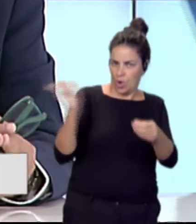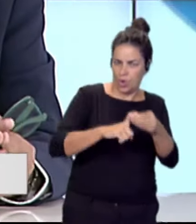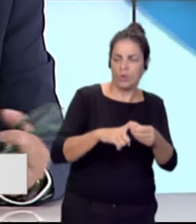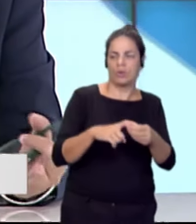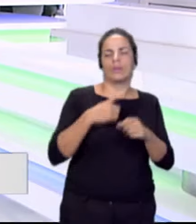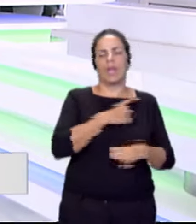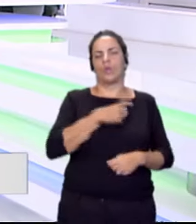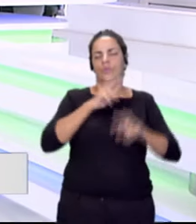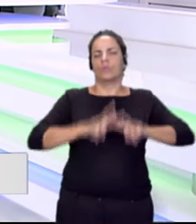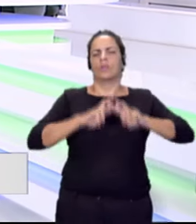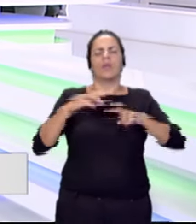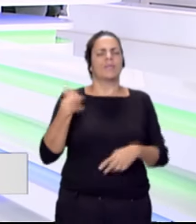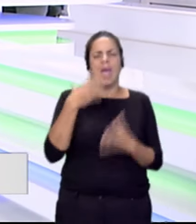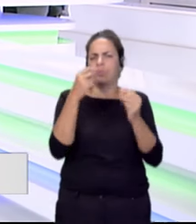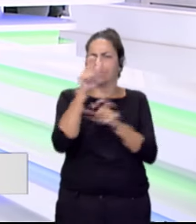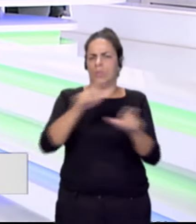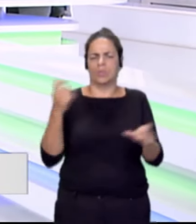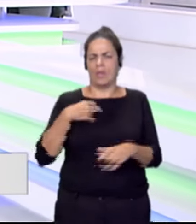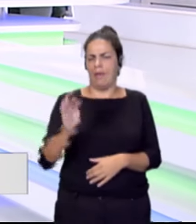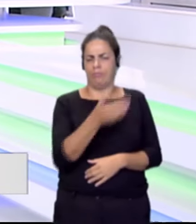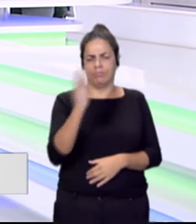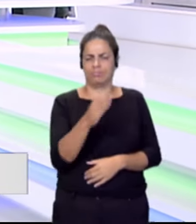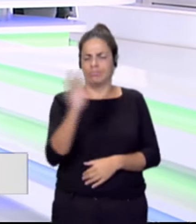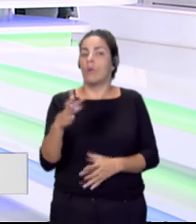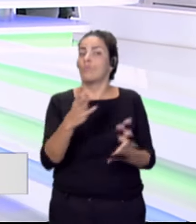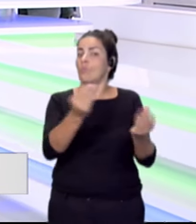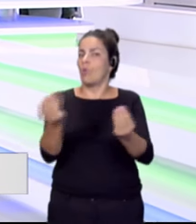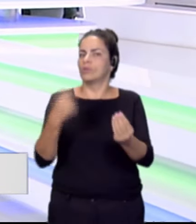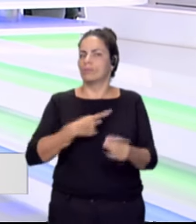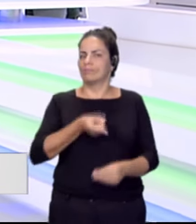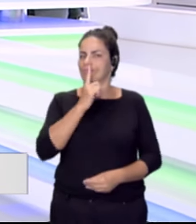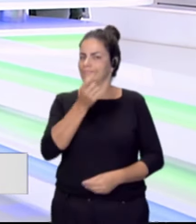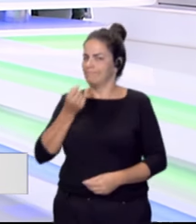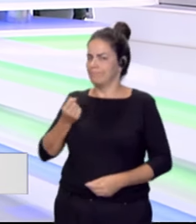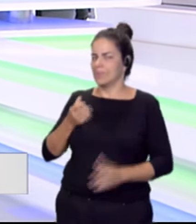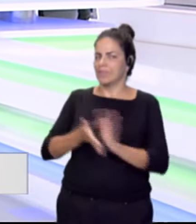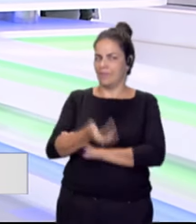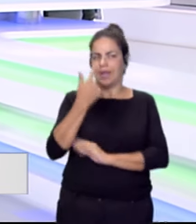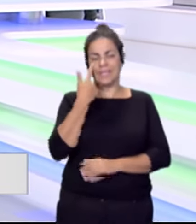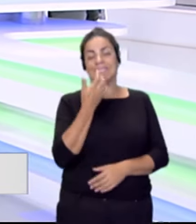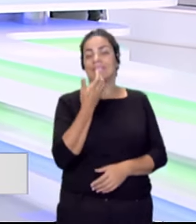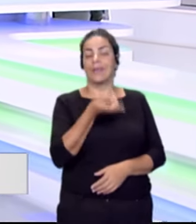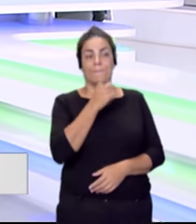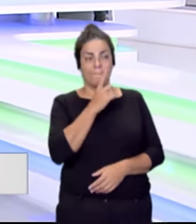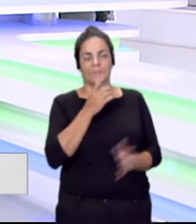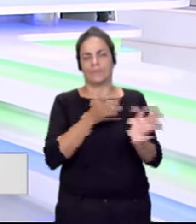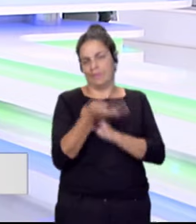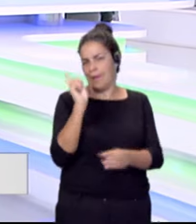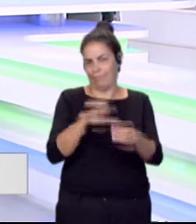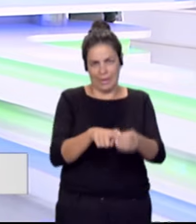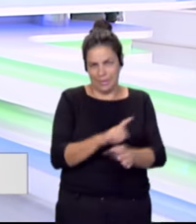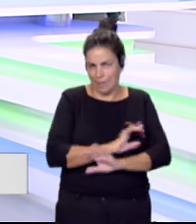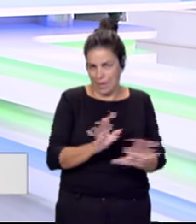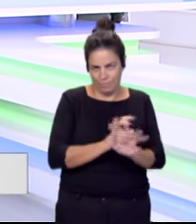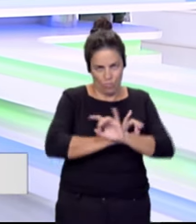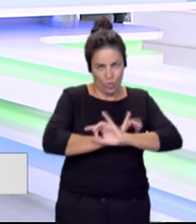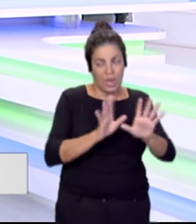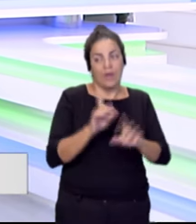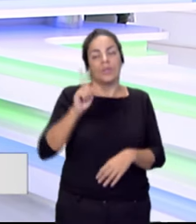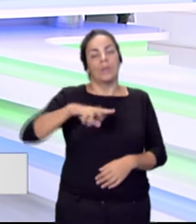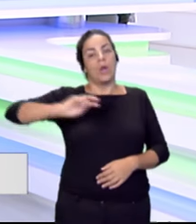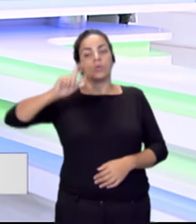de ellos no han querido declarar, y el silencio es muy indicativo de su participación. Otros, como los técnicos, los científicos,